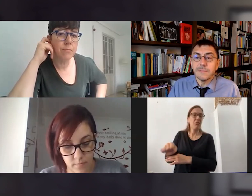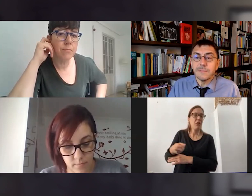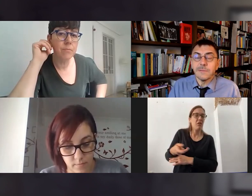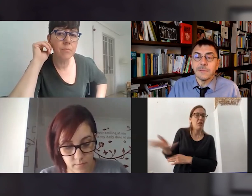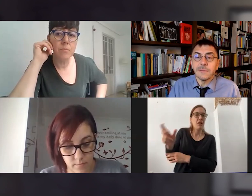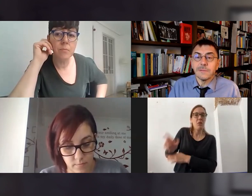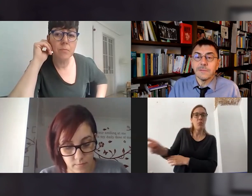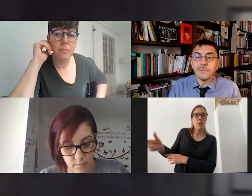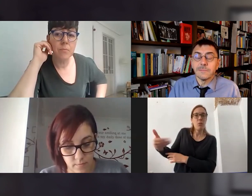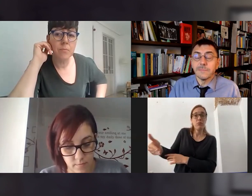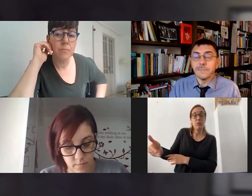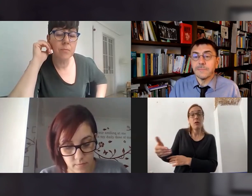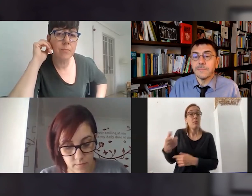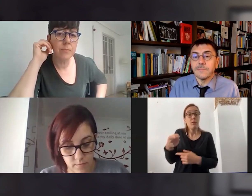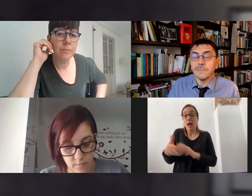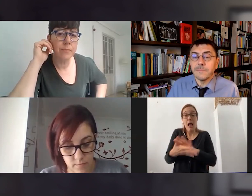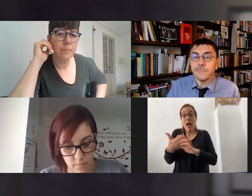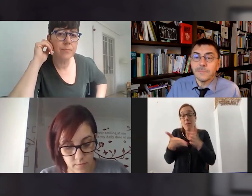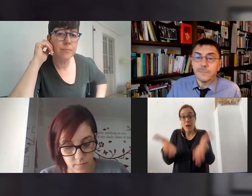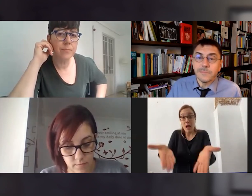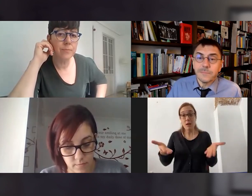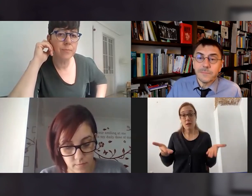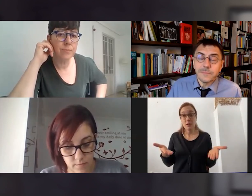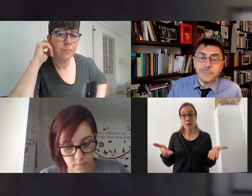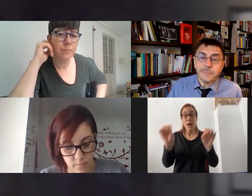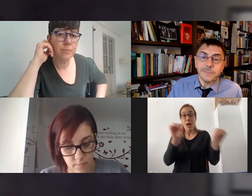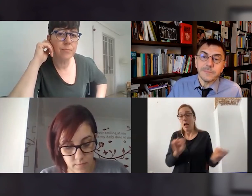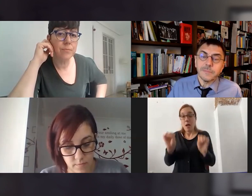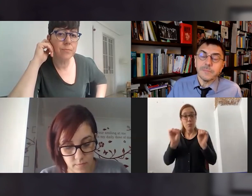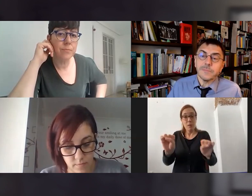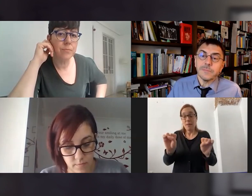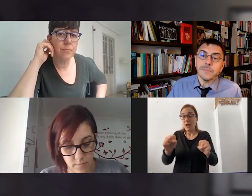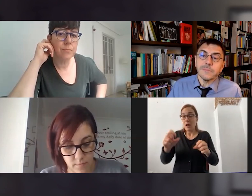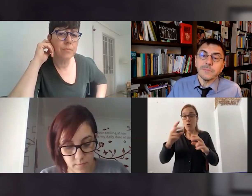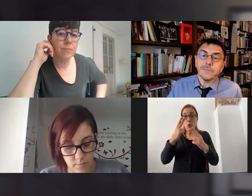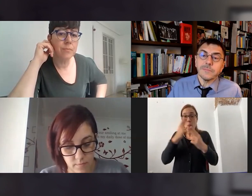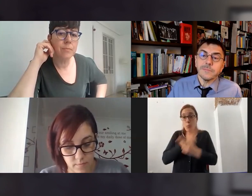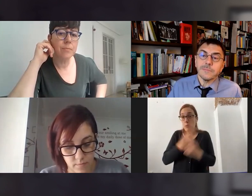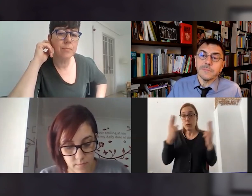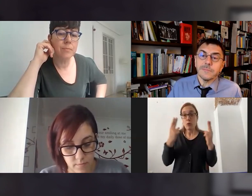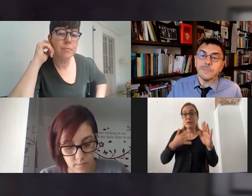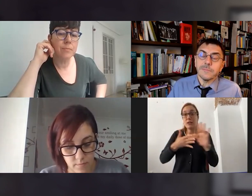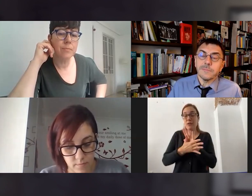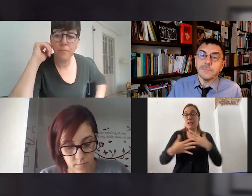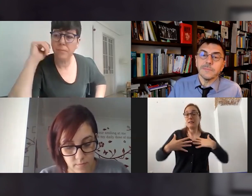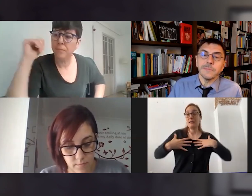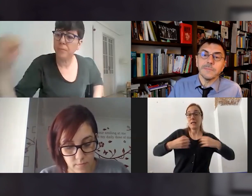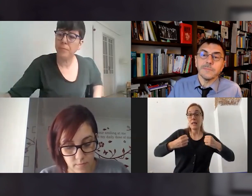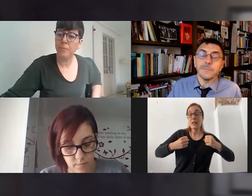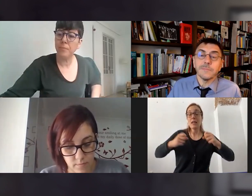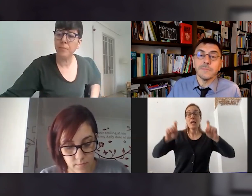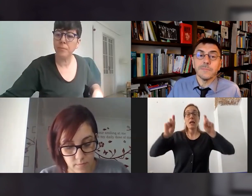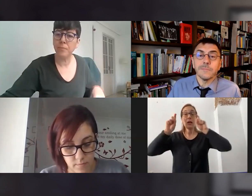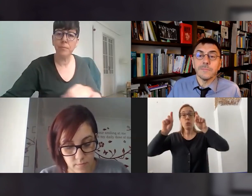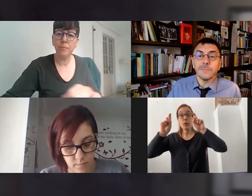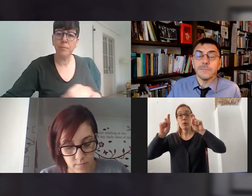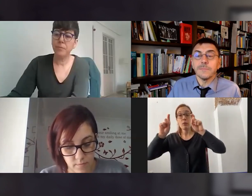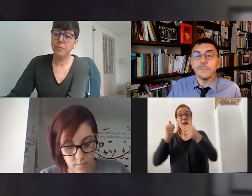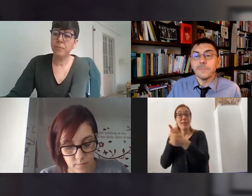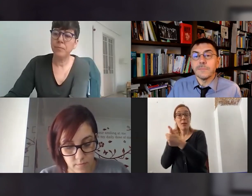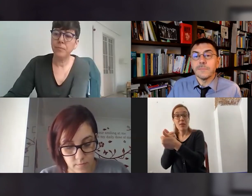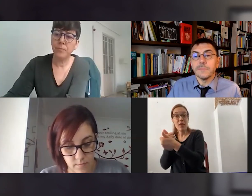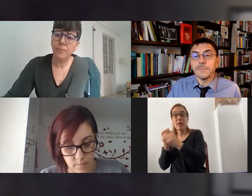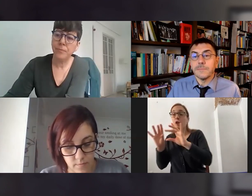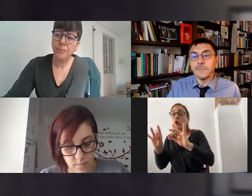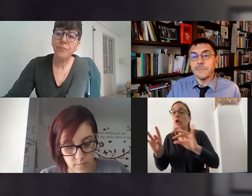claridad. Porque para blindar lo público significa que la sanidad, la educación y la dependencia no se puedan tocar. Y estos lobbies no pueden entrar a hacer negocio. Entonces